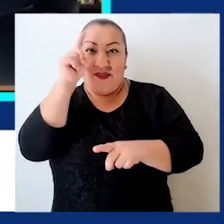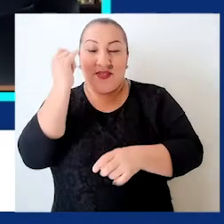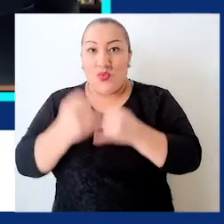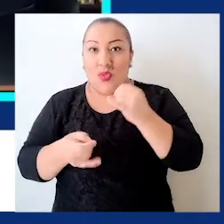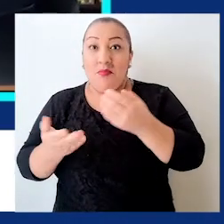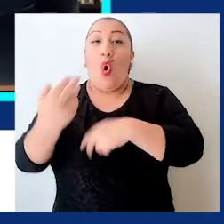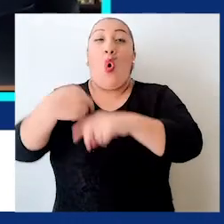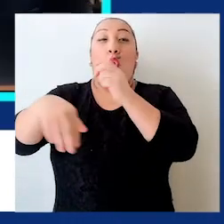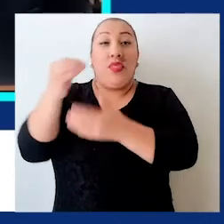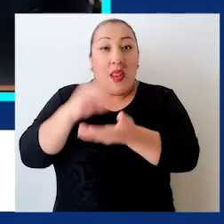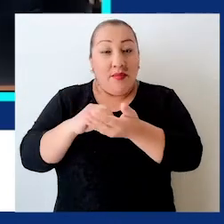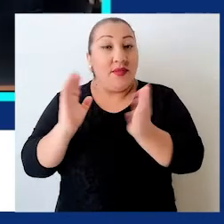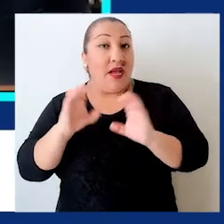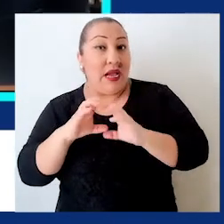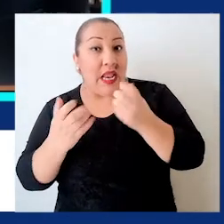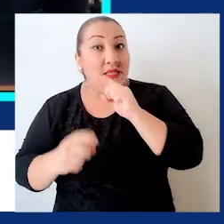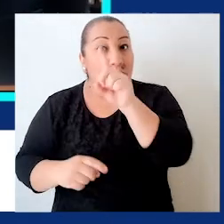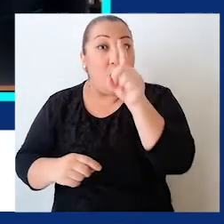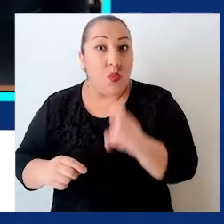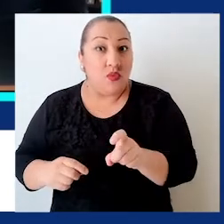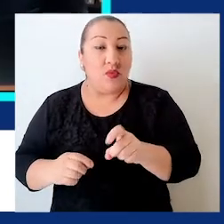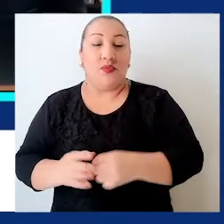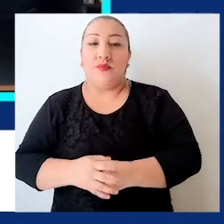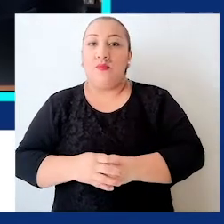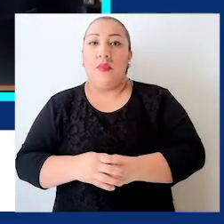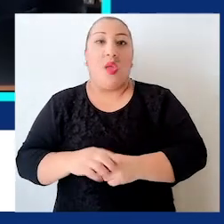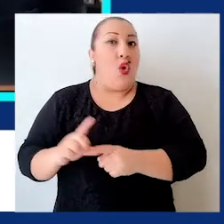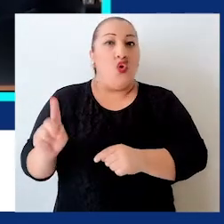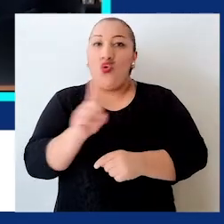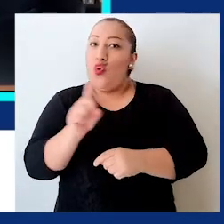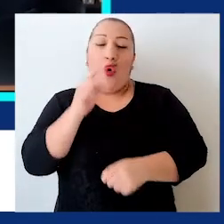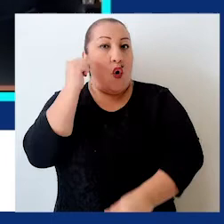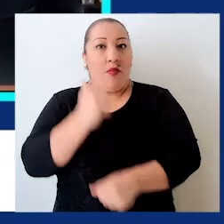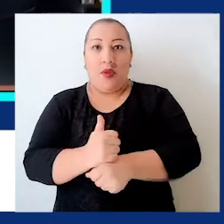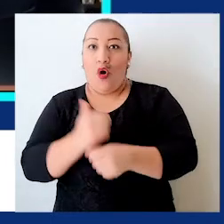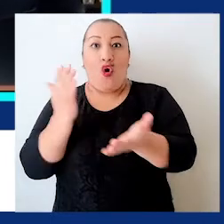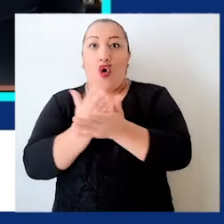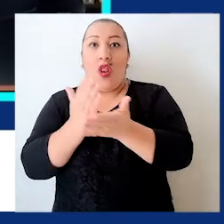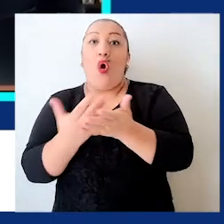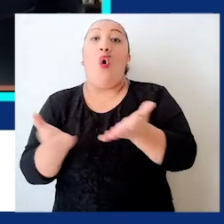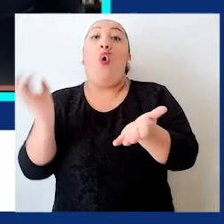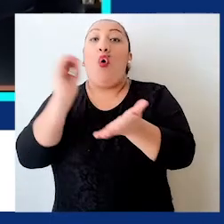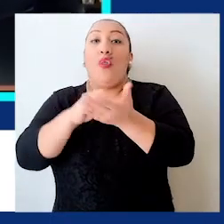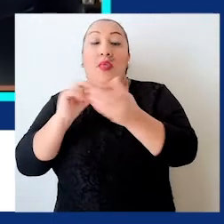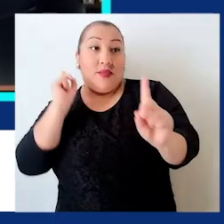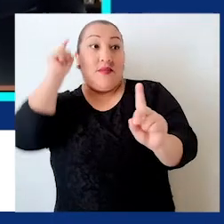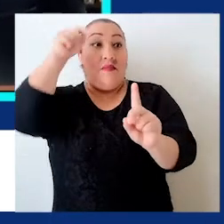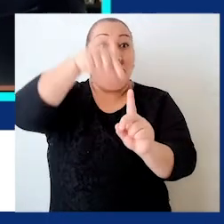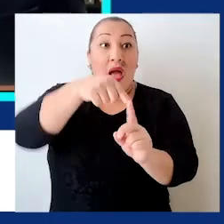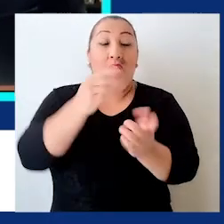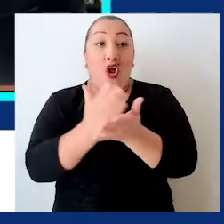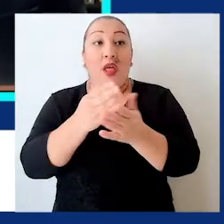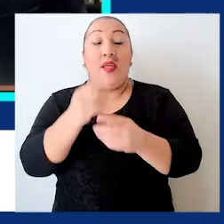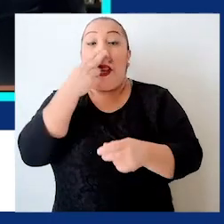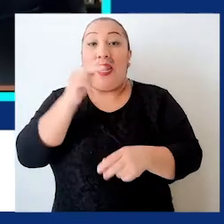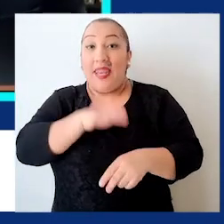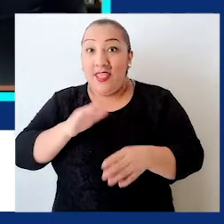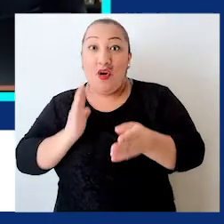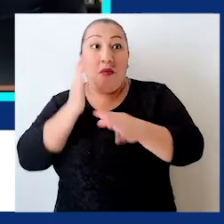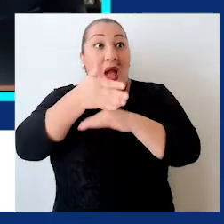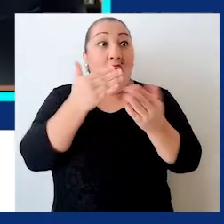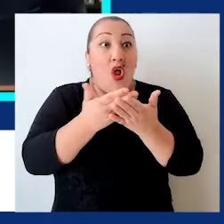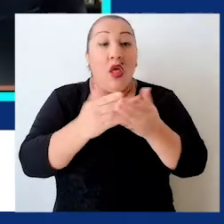a clases? No es una obligación que las escuelas rurales regresen a clases presenciales, sino que es una